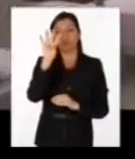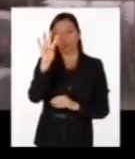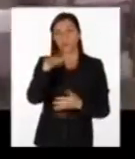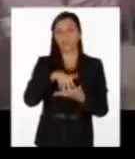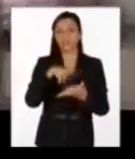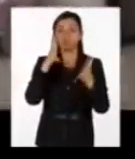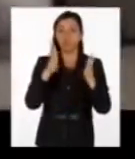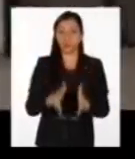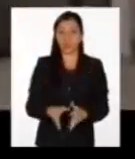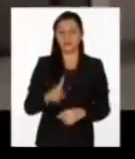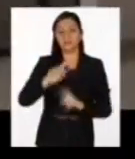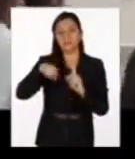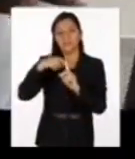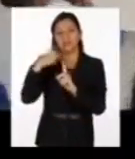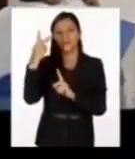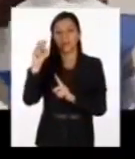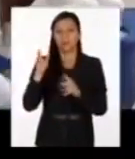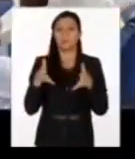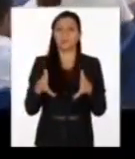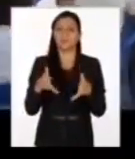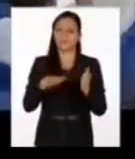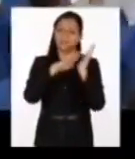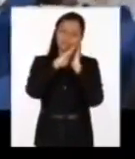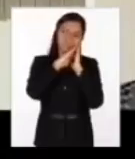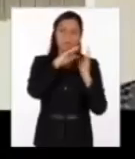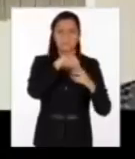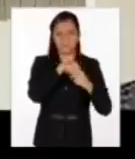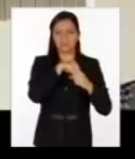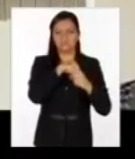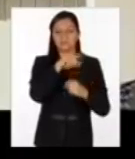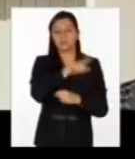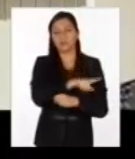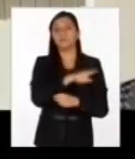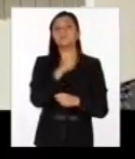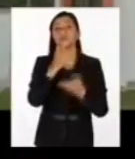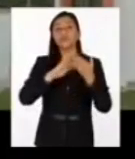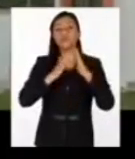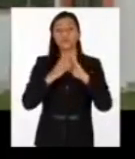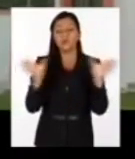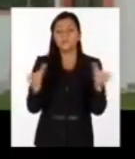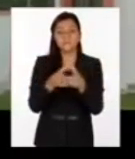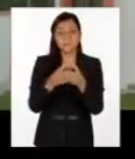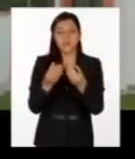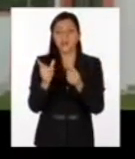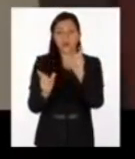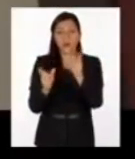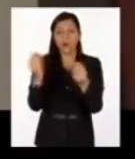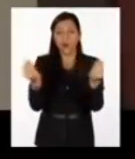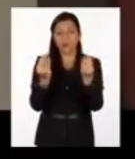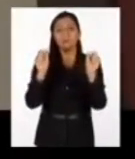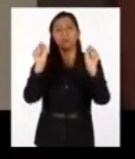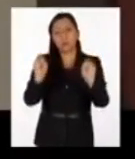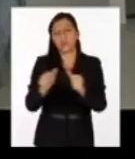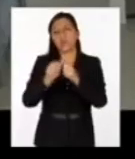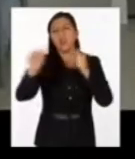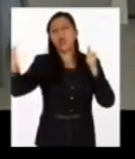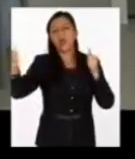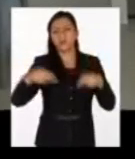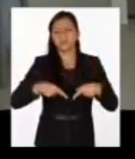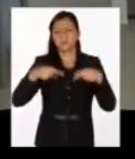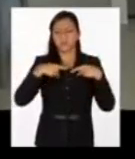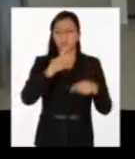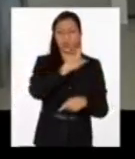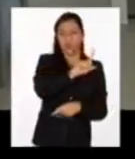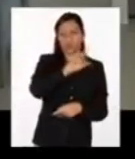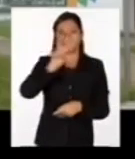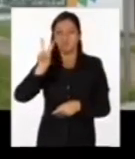174 estudiantes y 20 maestros así los jóvenes que viven en comunidades apartadas pueden quedarse en